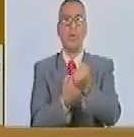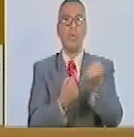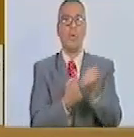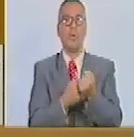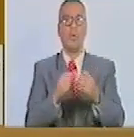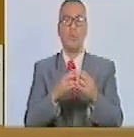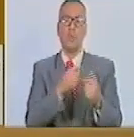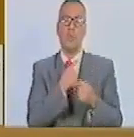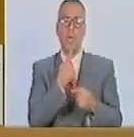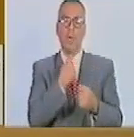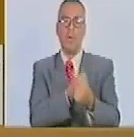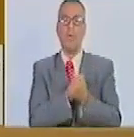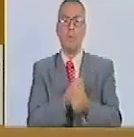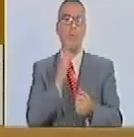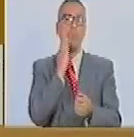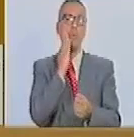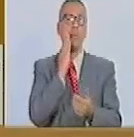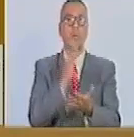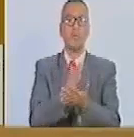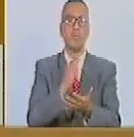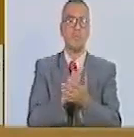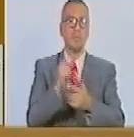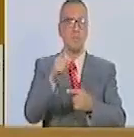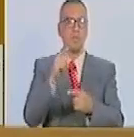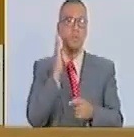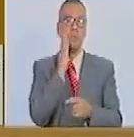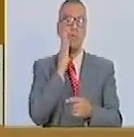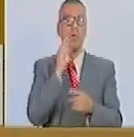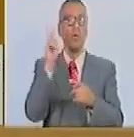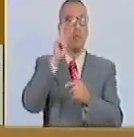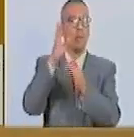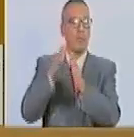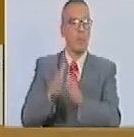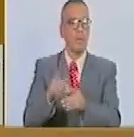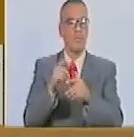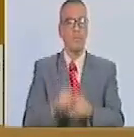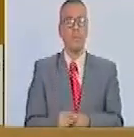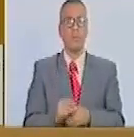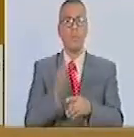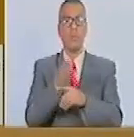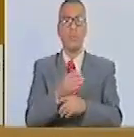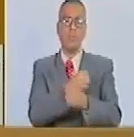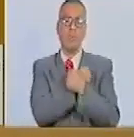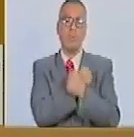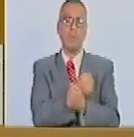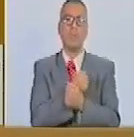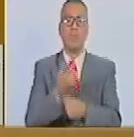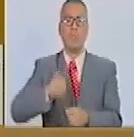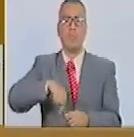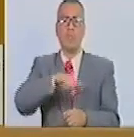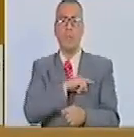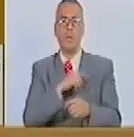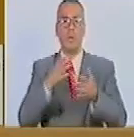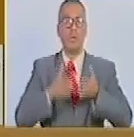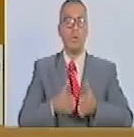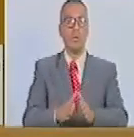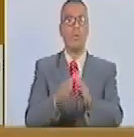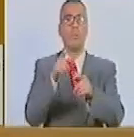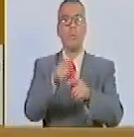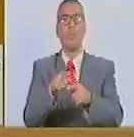como madre, como siempre, como las madres venezolanas, que cuando abrazábamos a nuestros hijos en medio